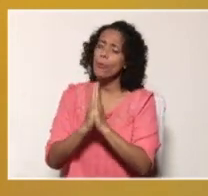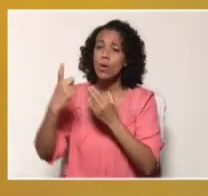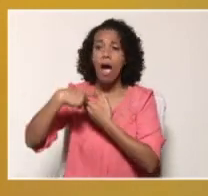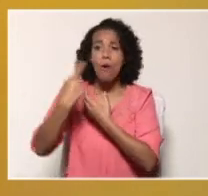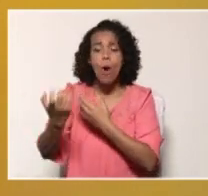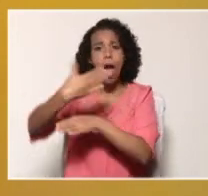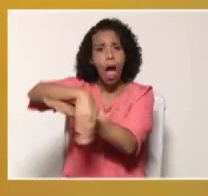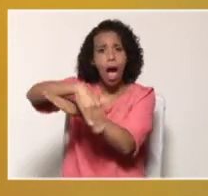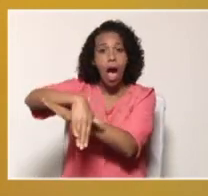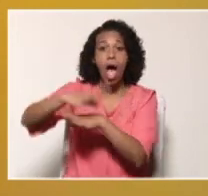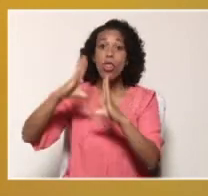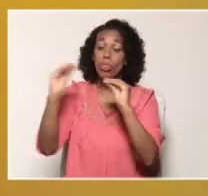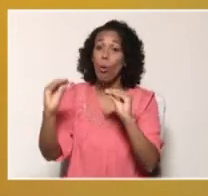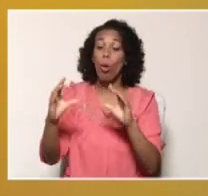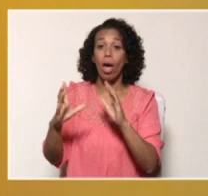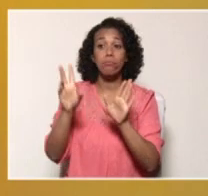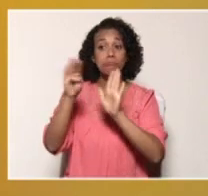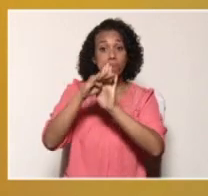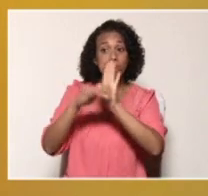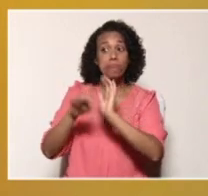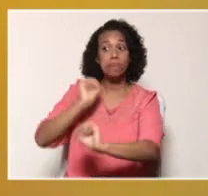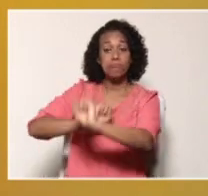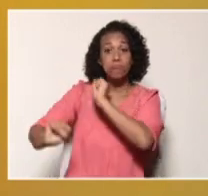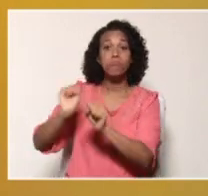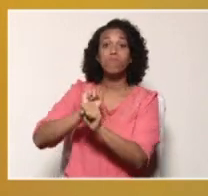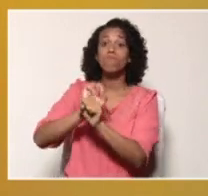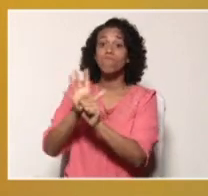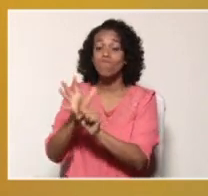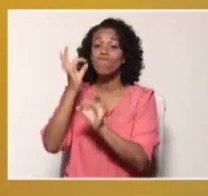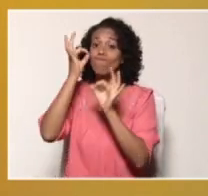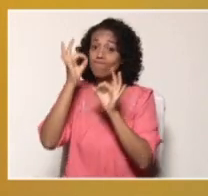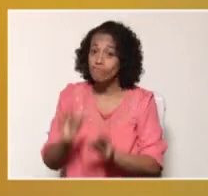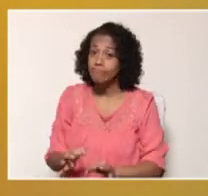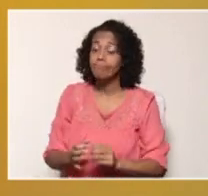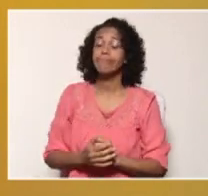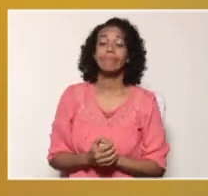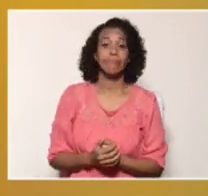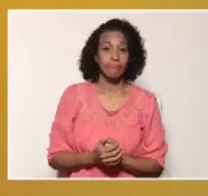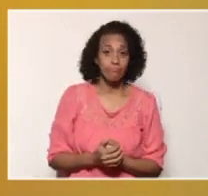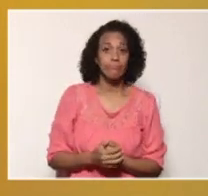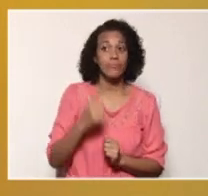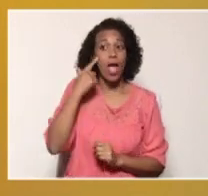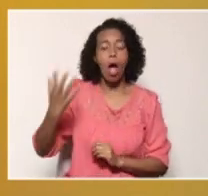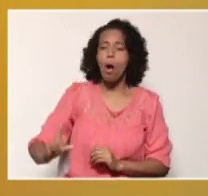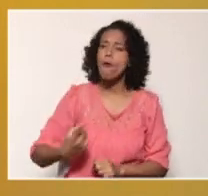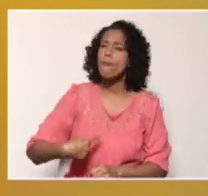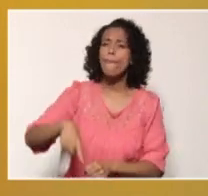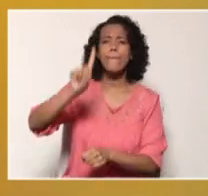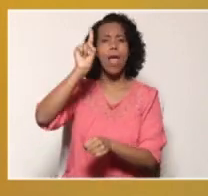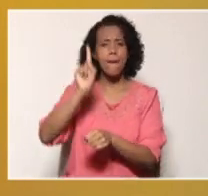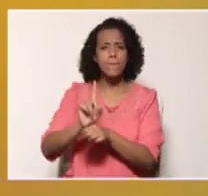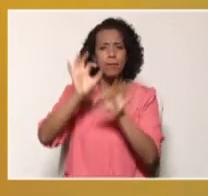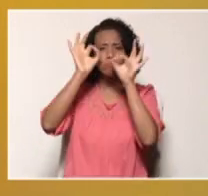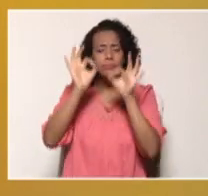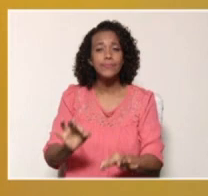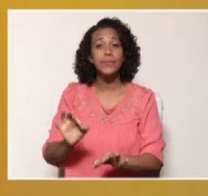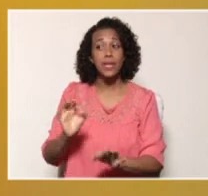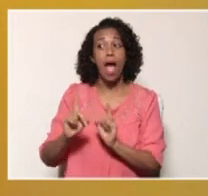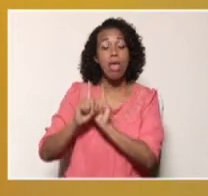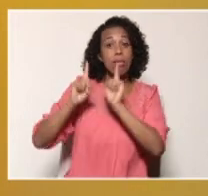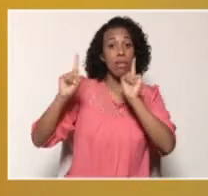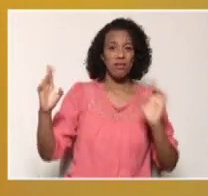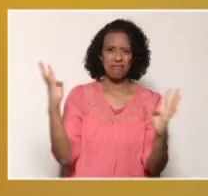a salir, tomen todas las medidas de prevención ante el COVID-19. Es fundamental que por favor mantengan